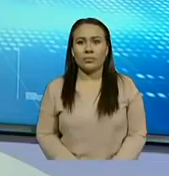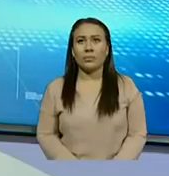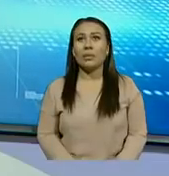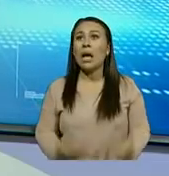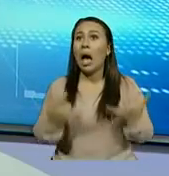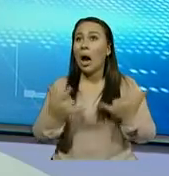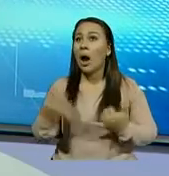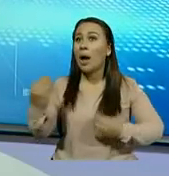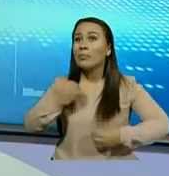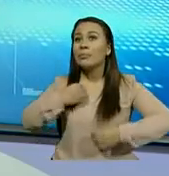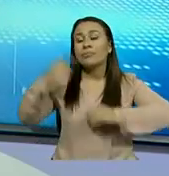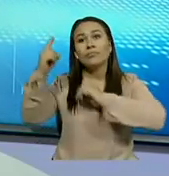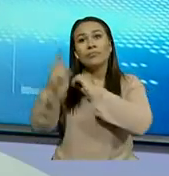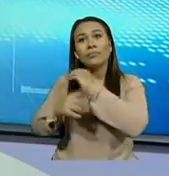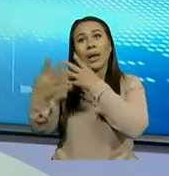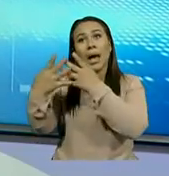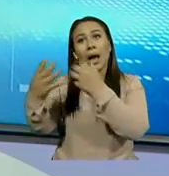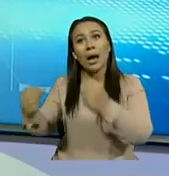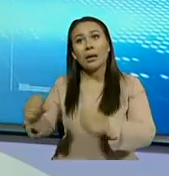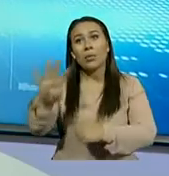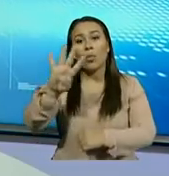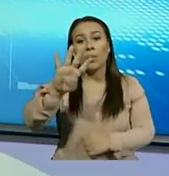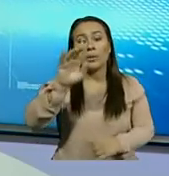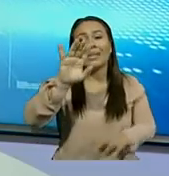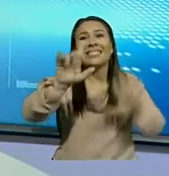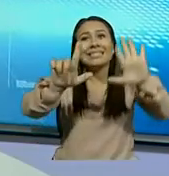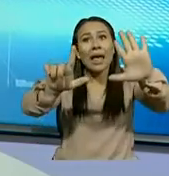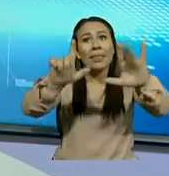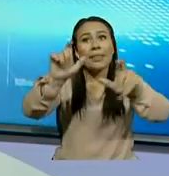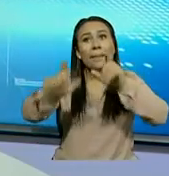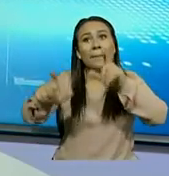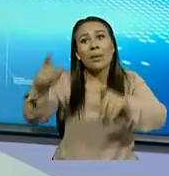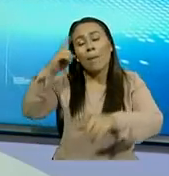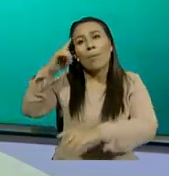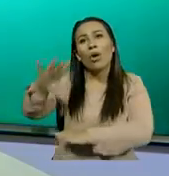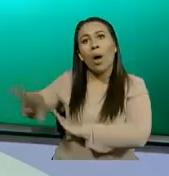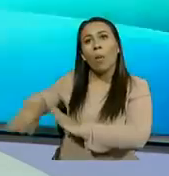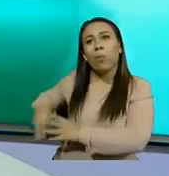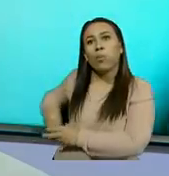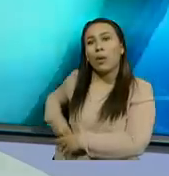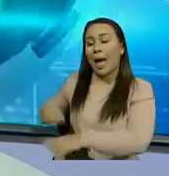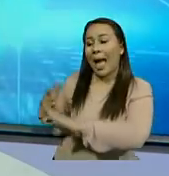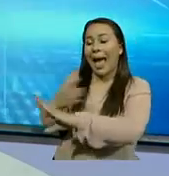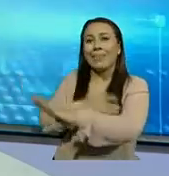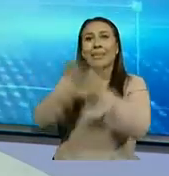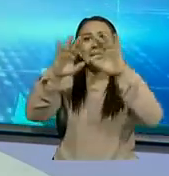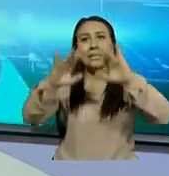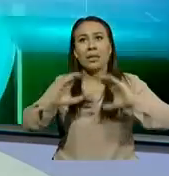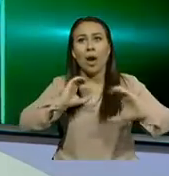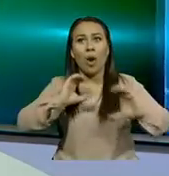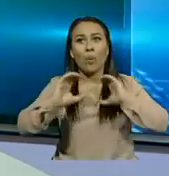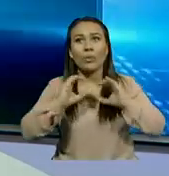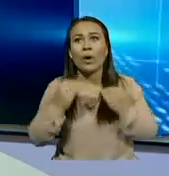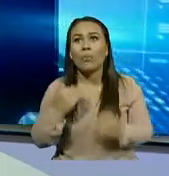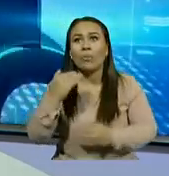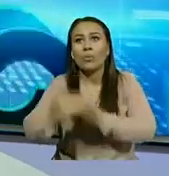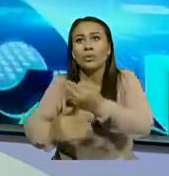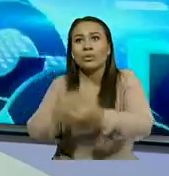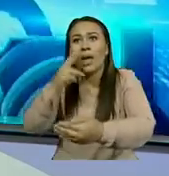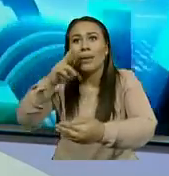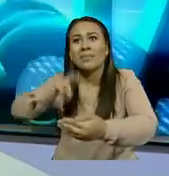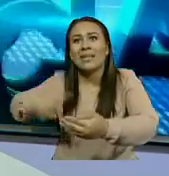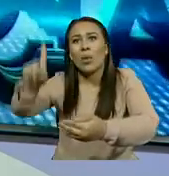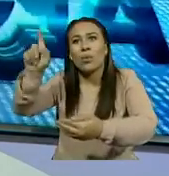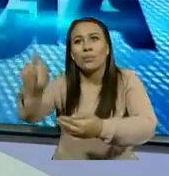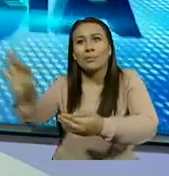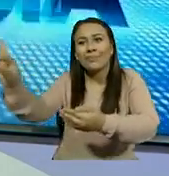Dictan prisión preventiva para 7 procesados por el delito de supuesto peculado en la Secretaría de Comunicación, proceso que involucra a